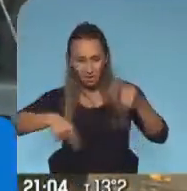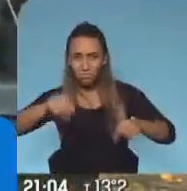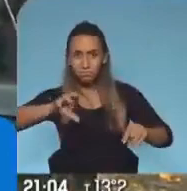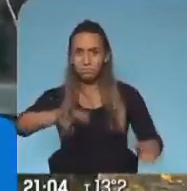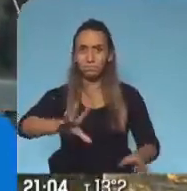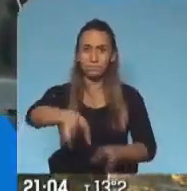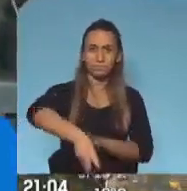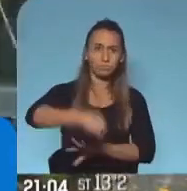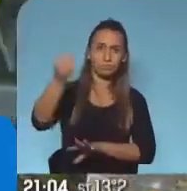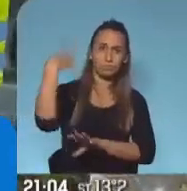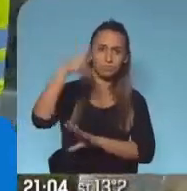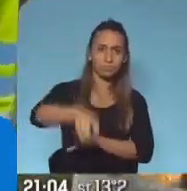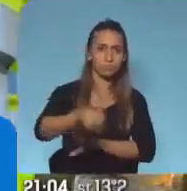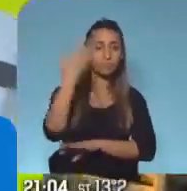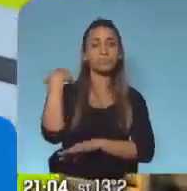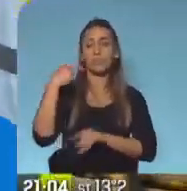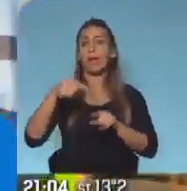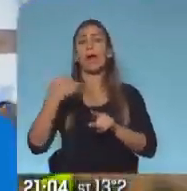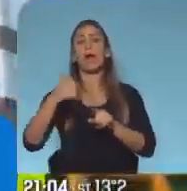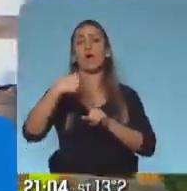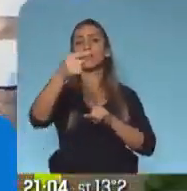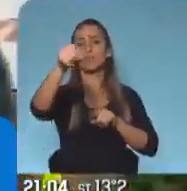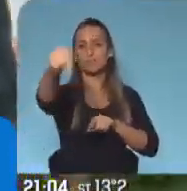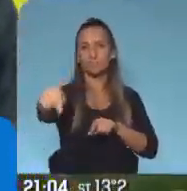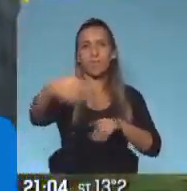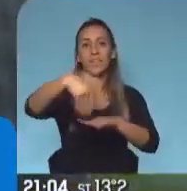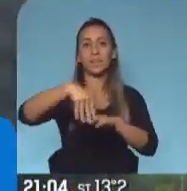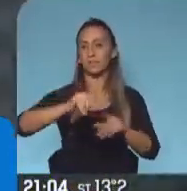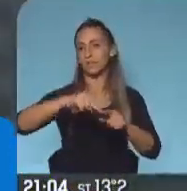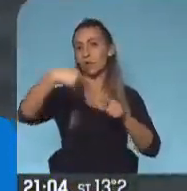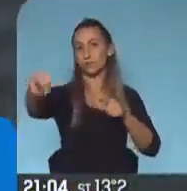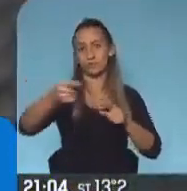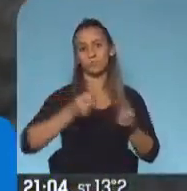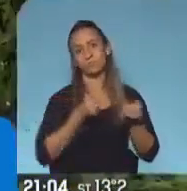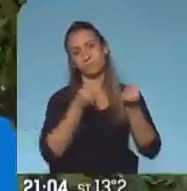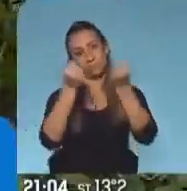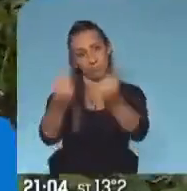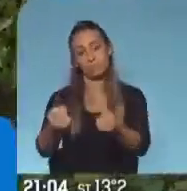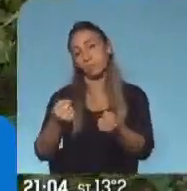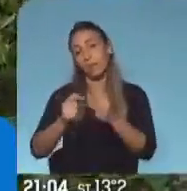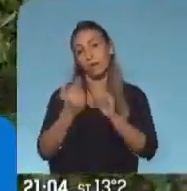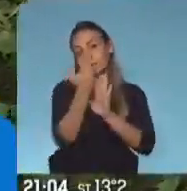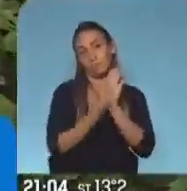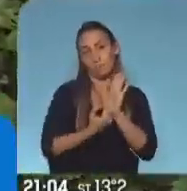ir más a otra dirección. Así que tomando todas las precauciones que sean necesarias, ¿no?